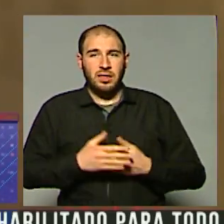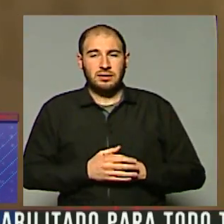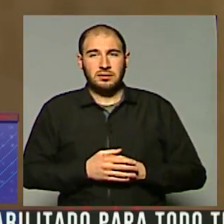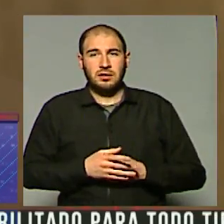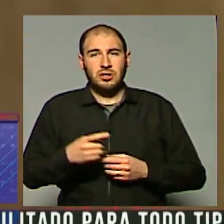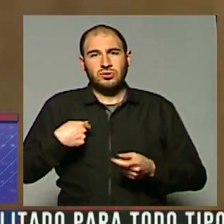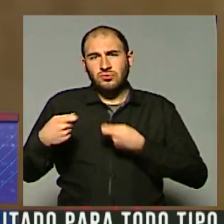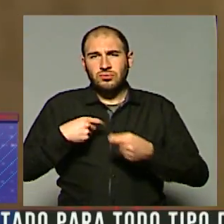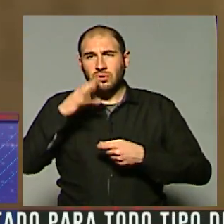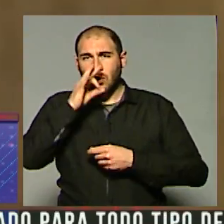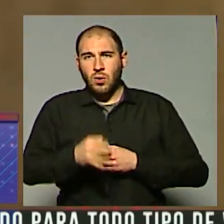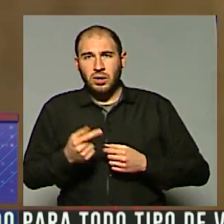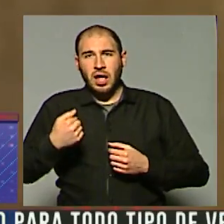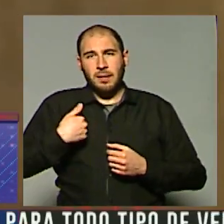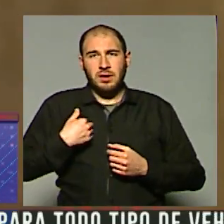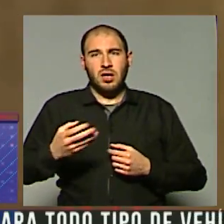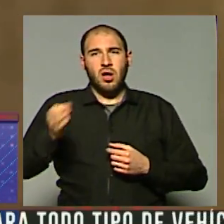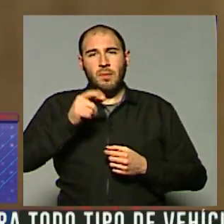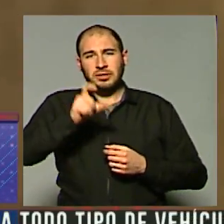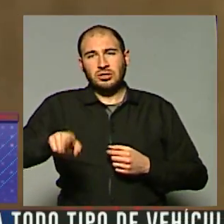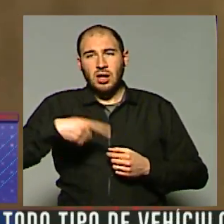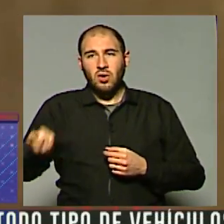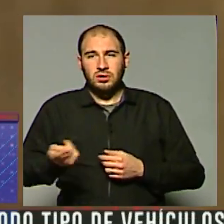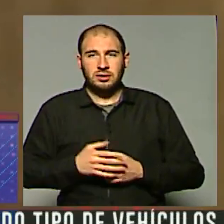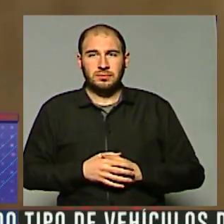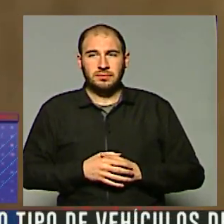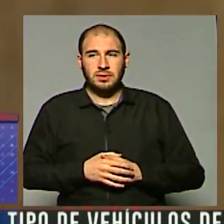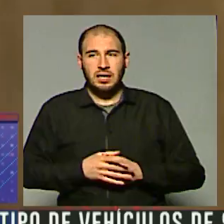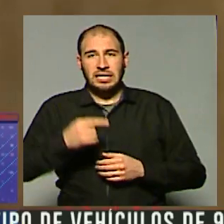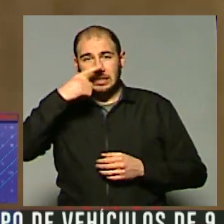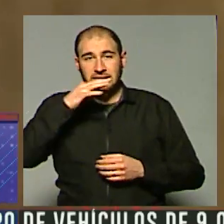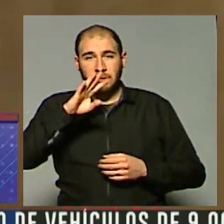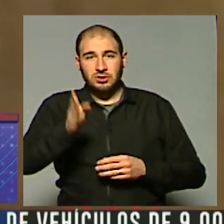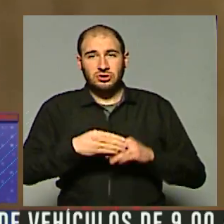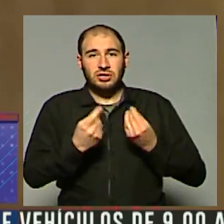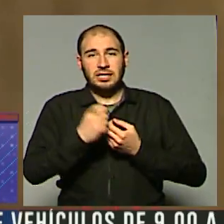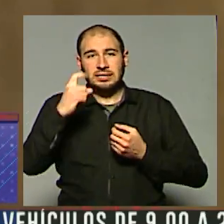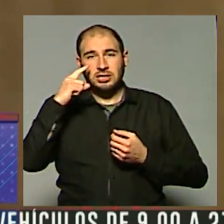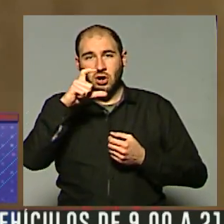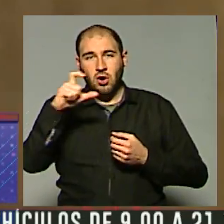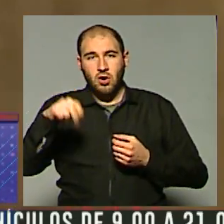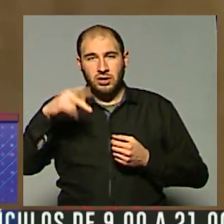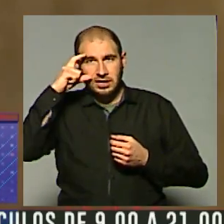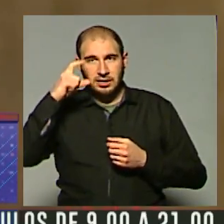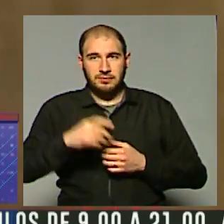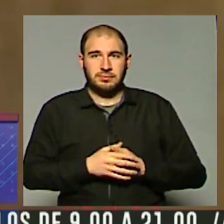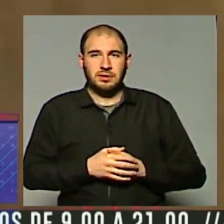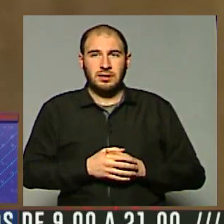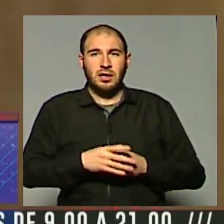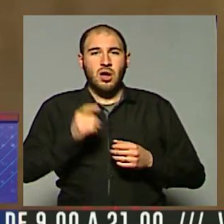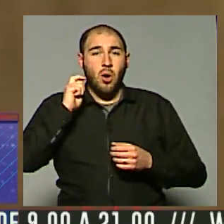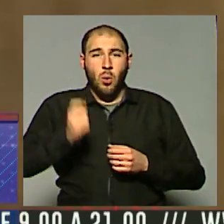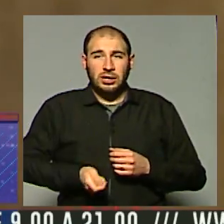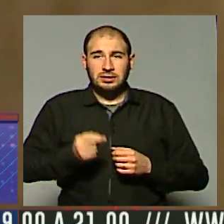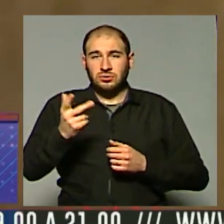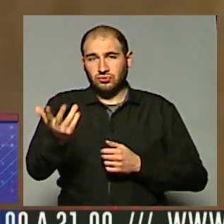pudo hacer. Jamás negocié por mí ni a través de terceros el 70% del paquete de Chicone. ¿Saben una cosa, señora jueza,